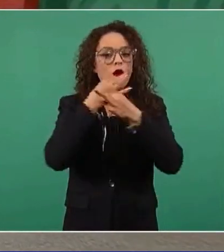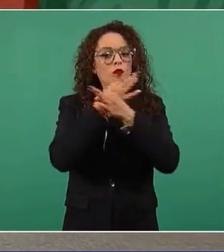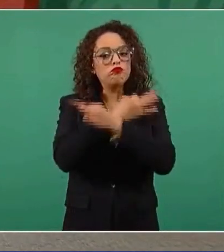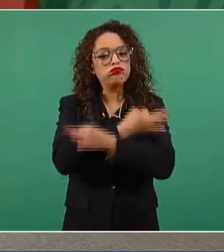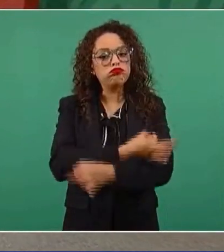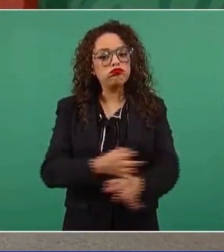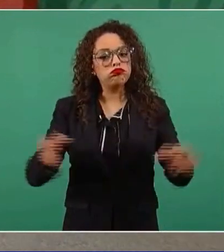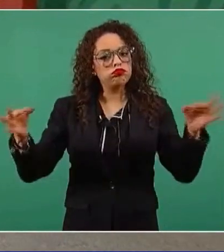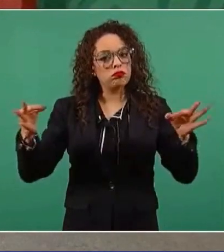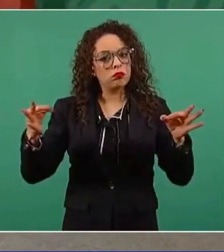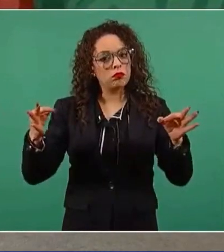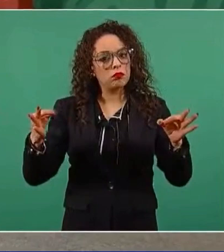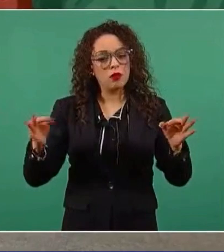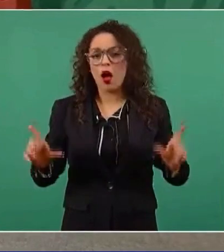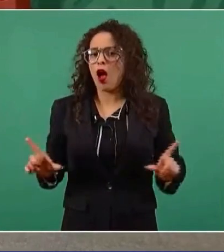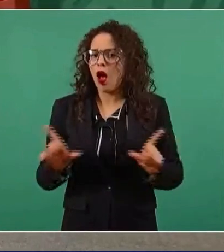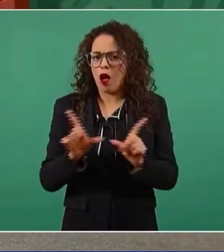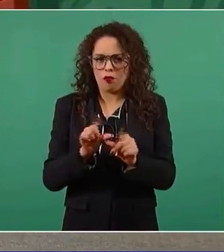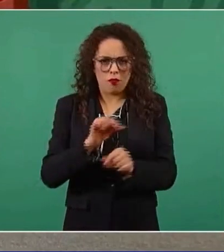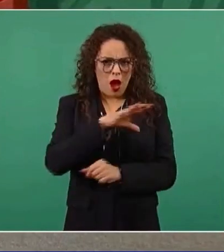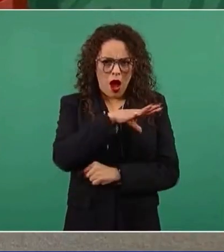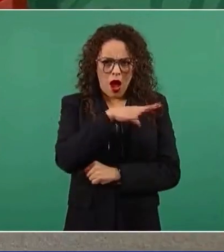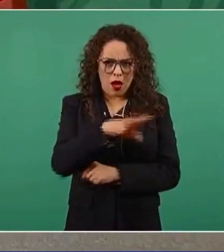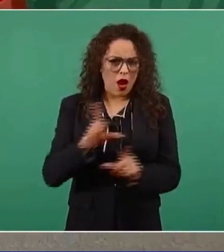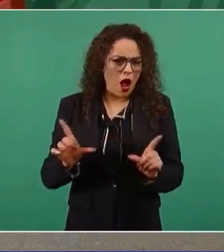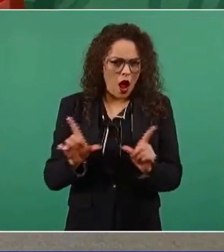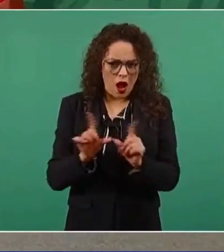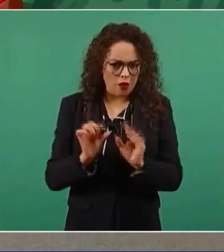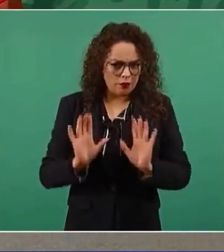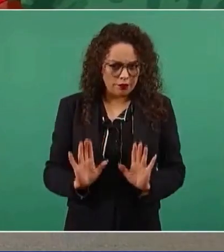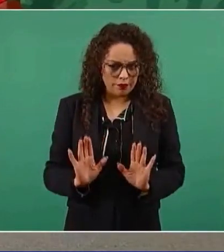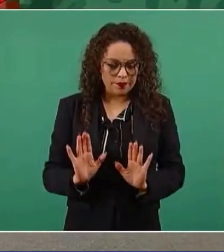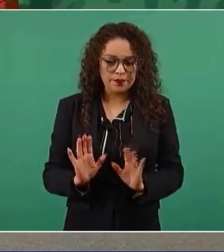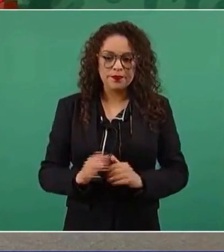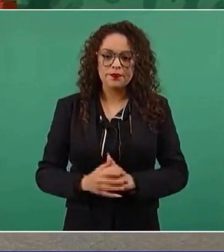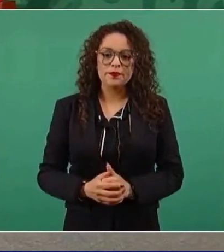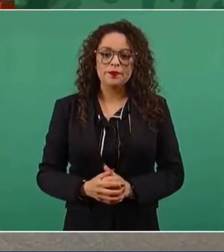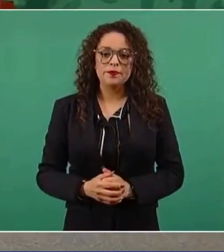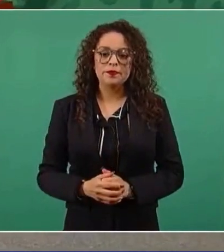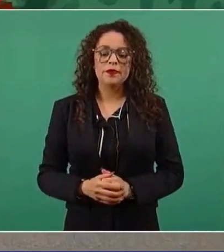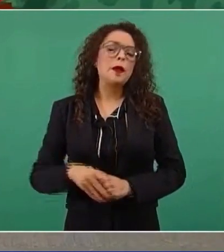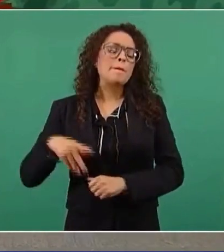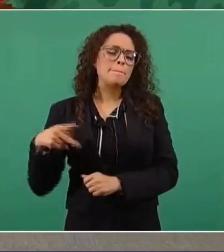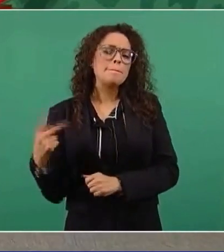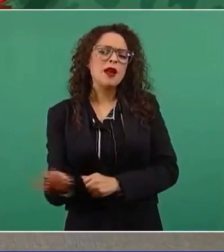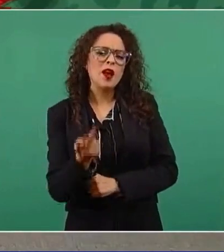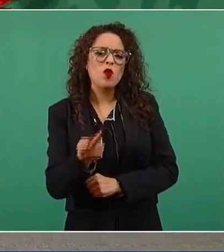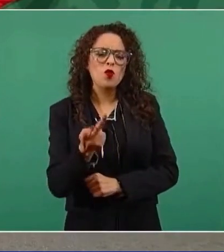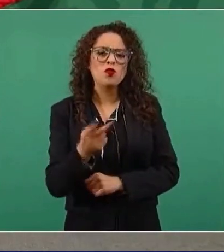de manera muy general. La pregunta tiene que ver